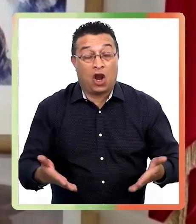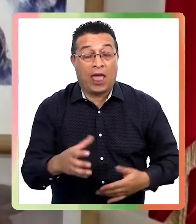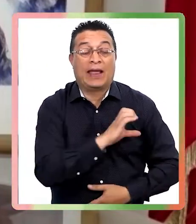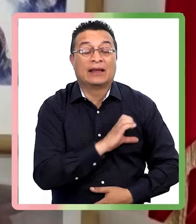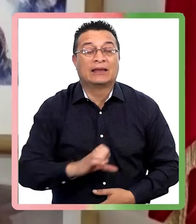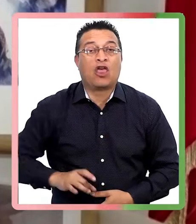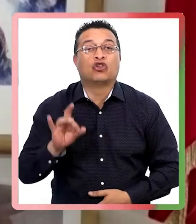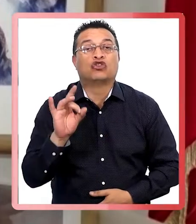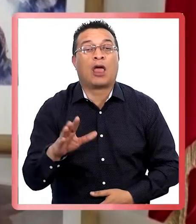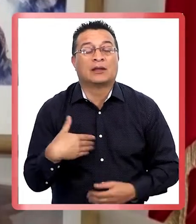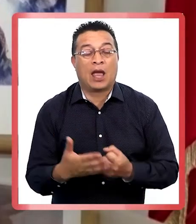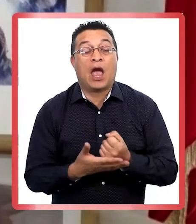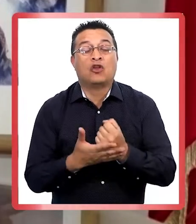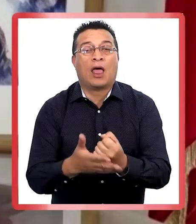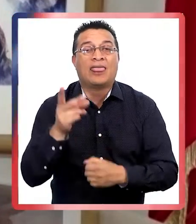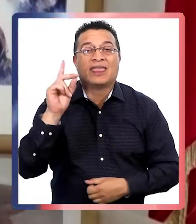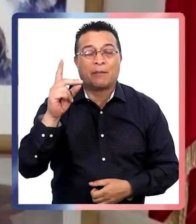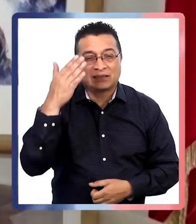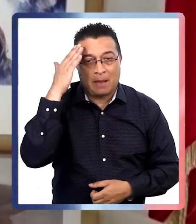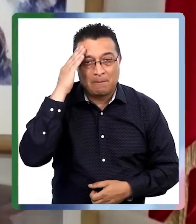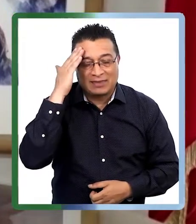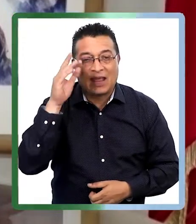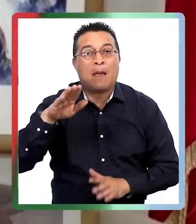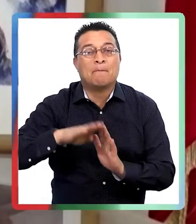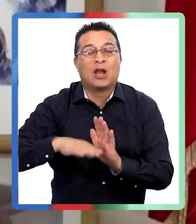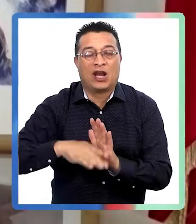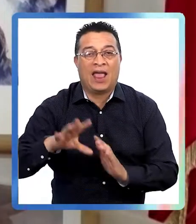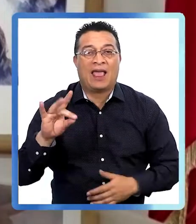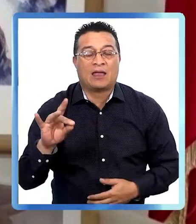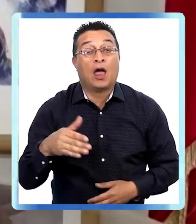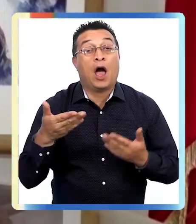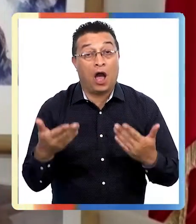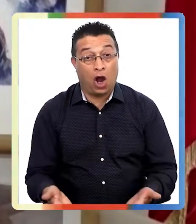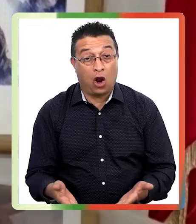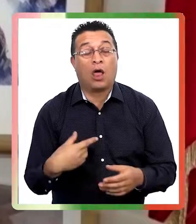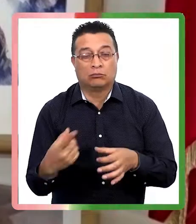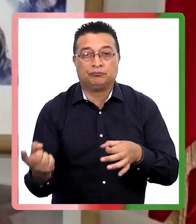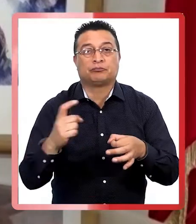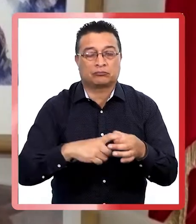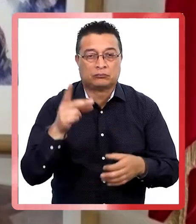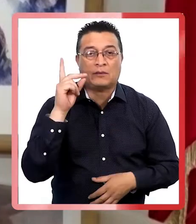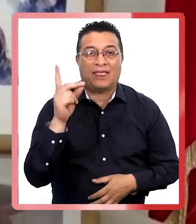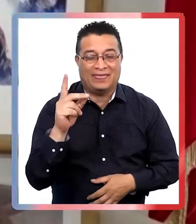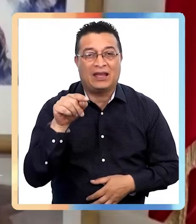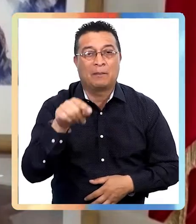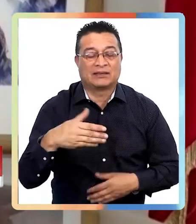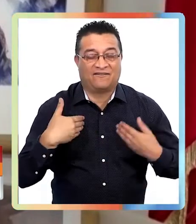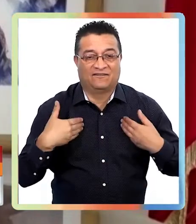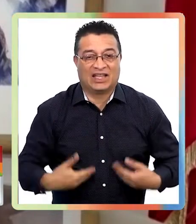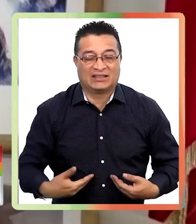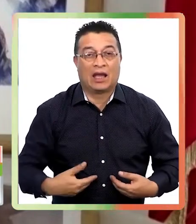el Estado solamente ayudaba a la discapacidad mental de los menores de edad. pero ahora incorporó a los con